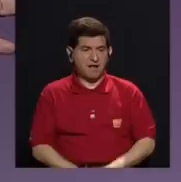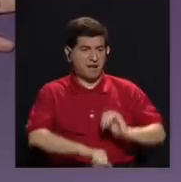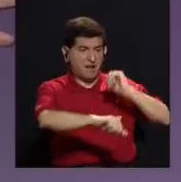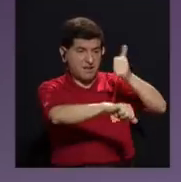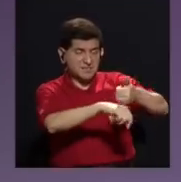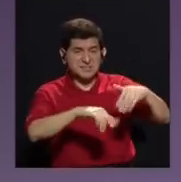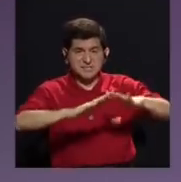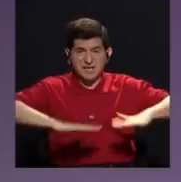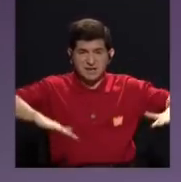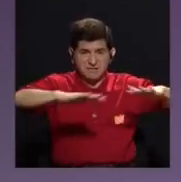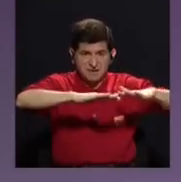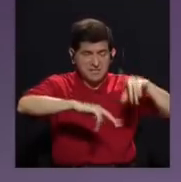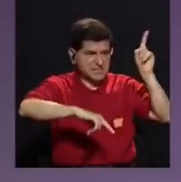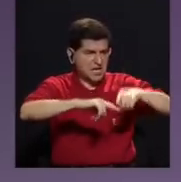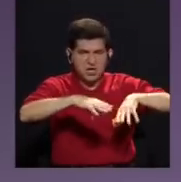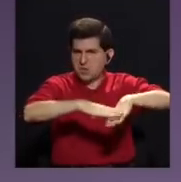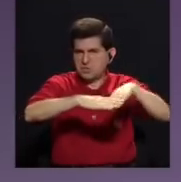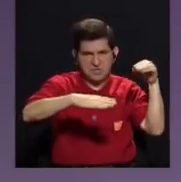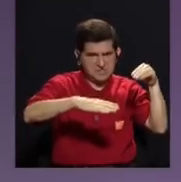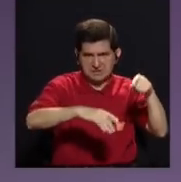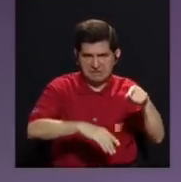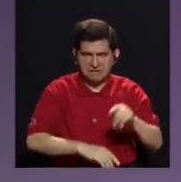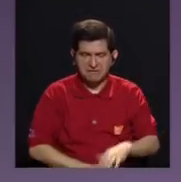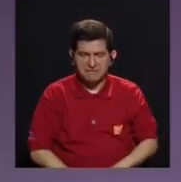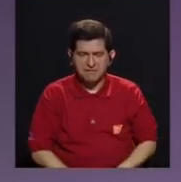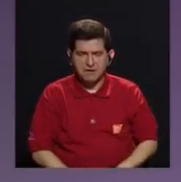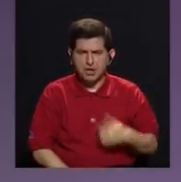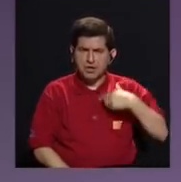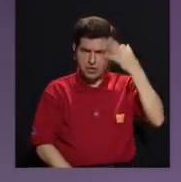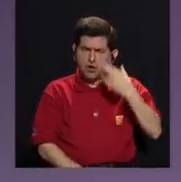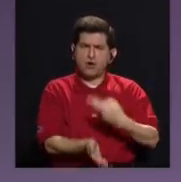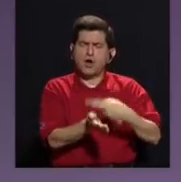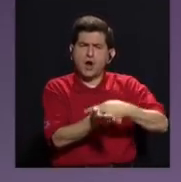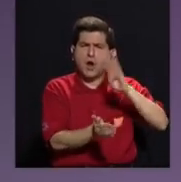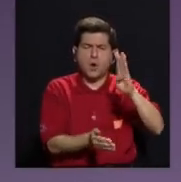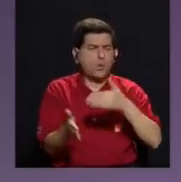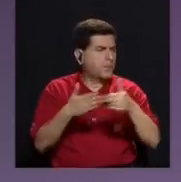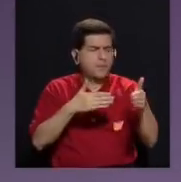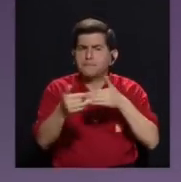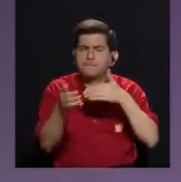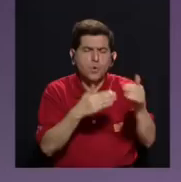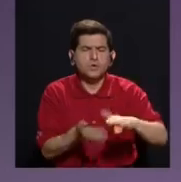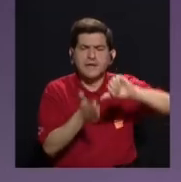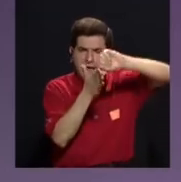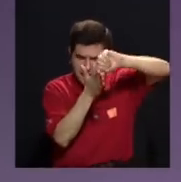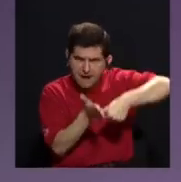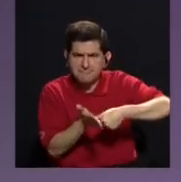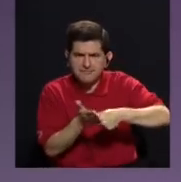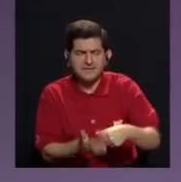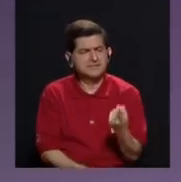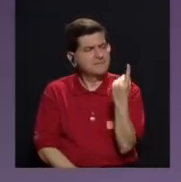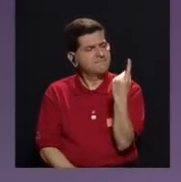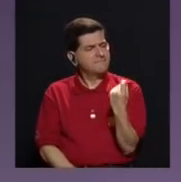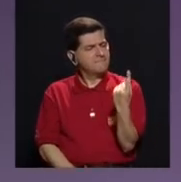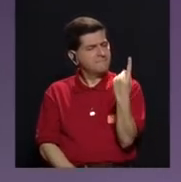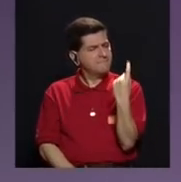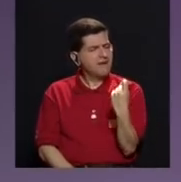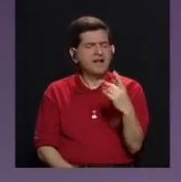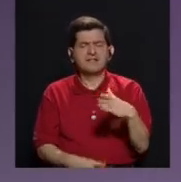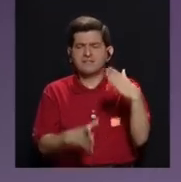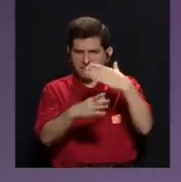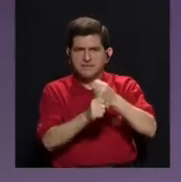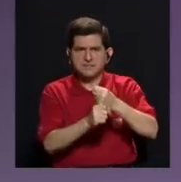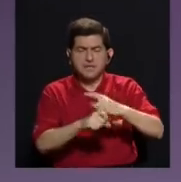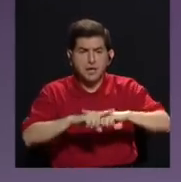espacio particular y de ahí no te puedes salirnos y yo creo que la bomba a pesar de que como enfatizado hace falta todavía mucho por hacer